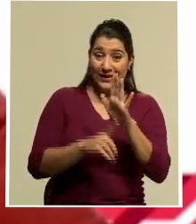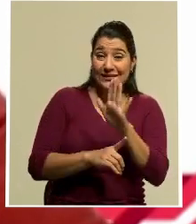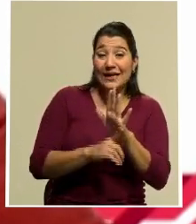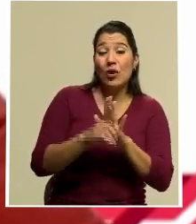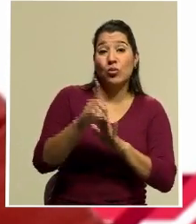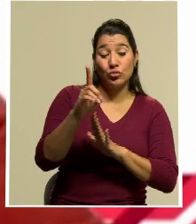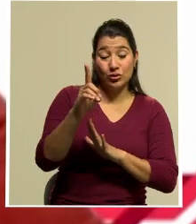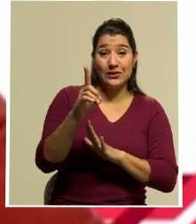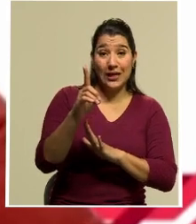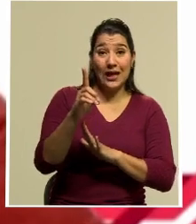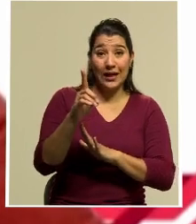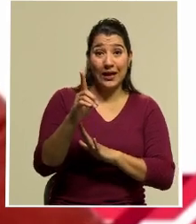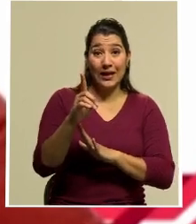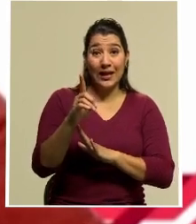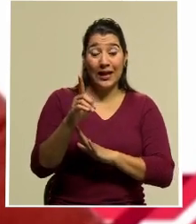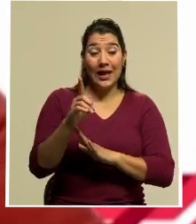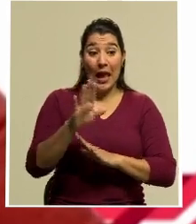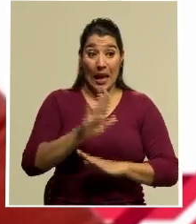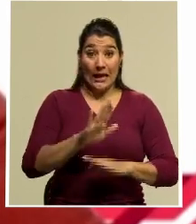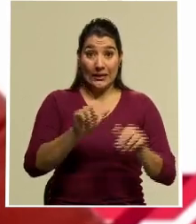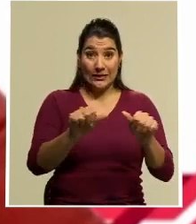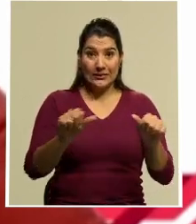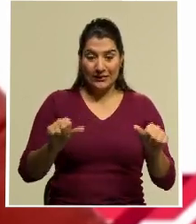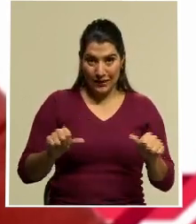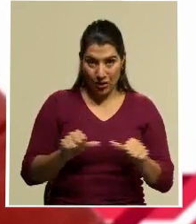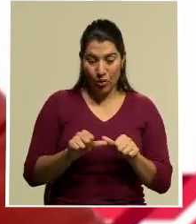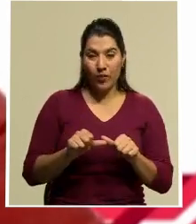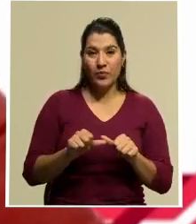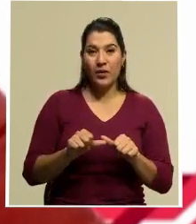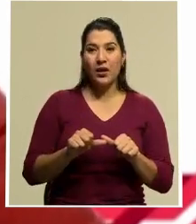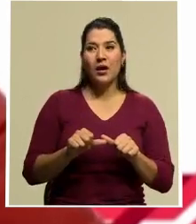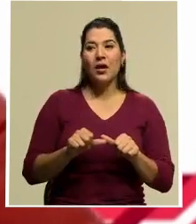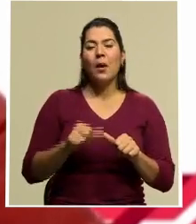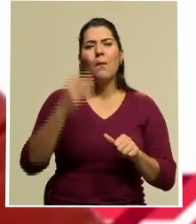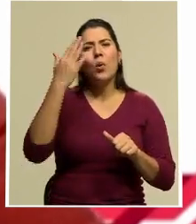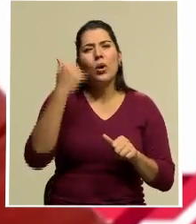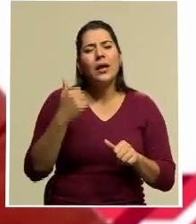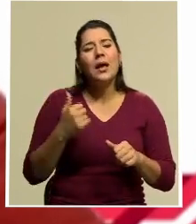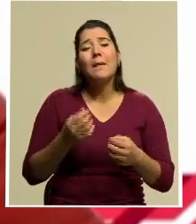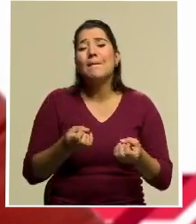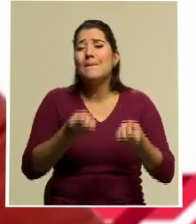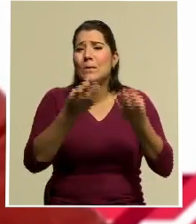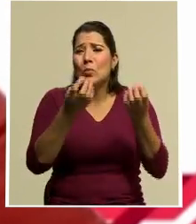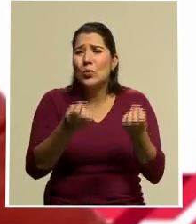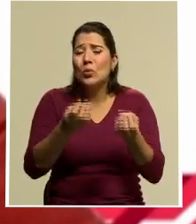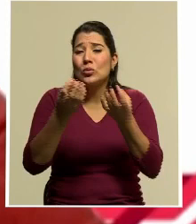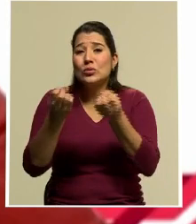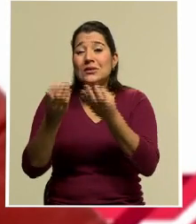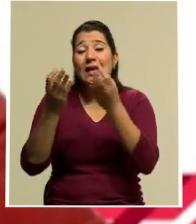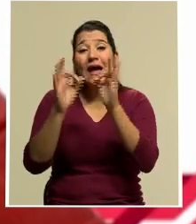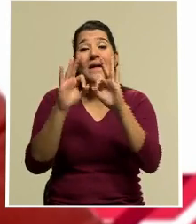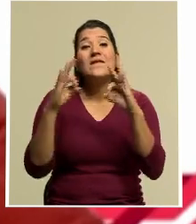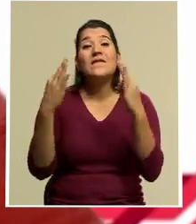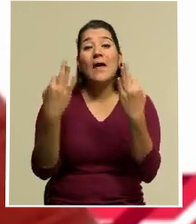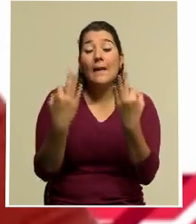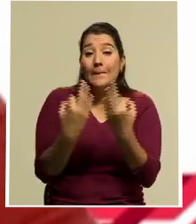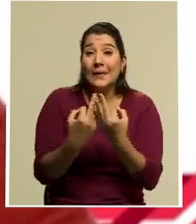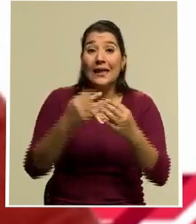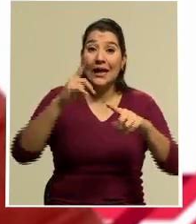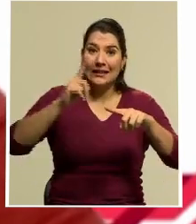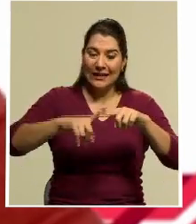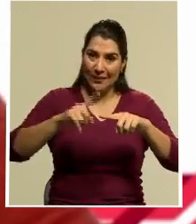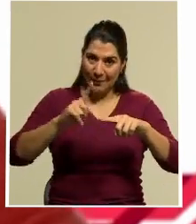tan importante como este, donde estamos hablando de decenas, de miles de familias que dependen de